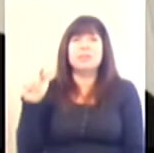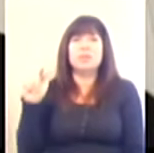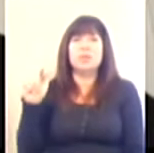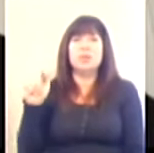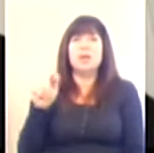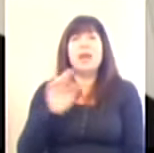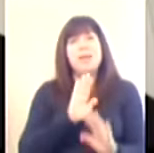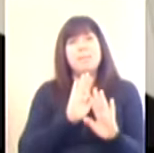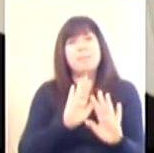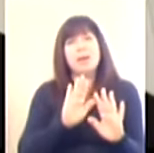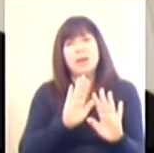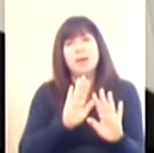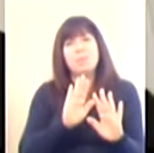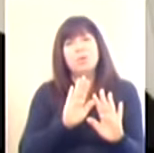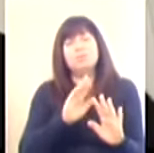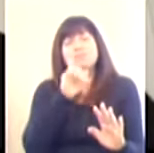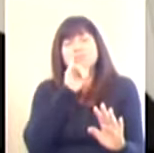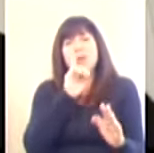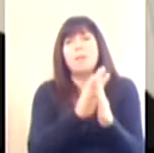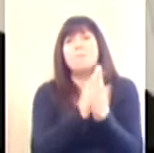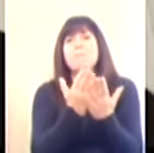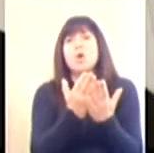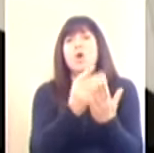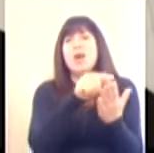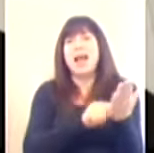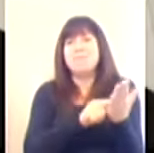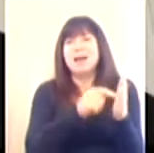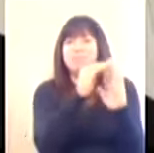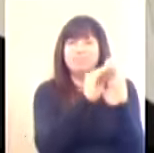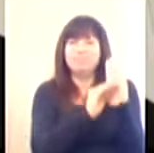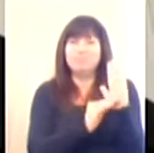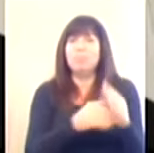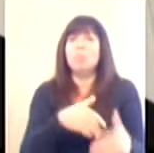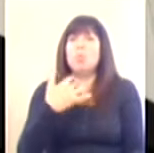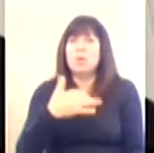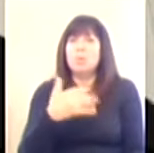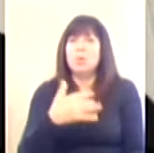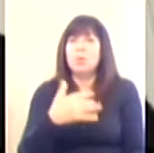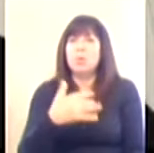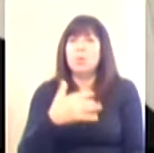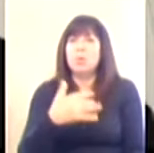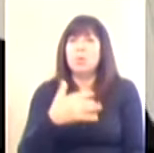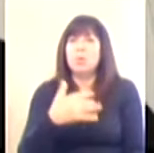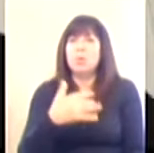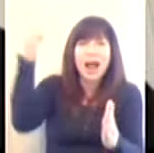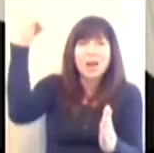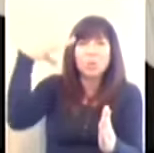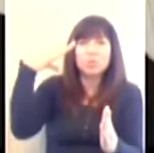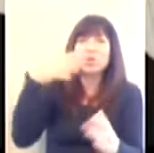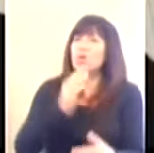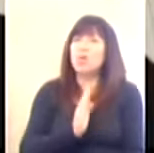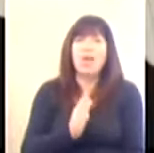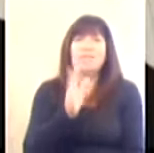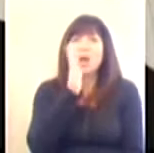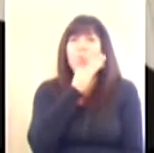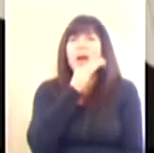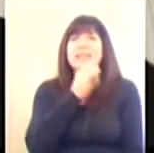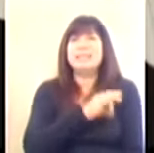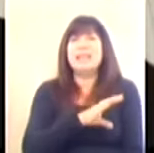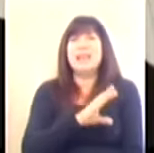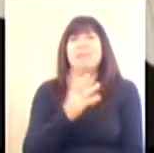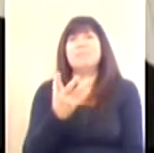y tenemos un programa muy ambicioso que se llama La Ruta de la Luz, en que identificamos a las casi 30.000 familias en Chile que todavía no tienen acceso a la electricidad. Tenemos más